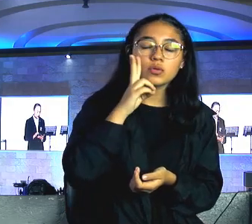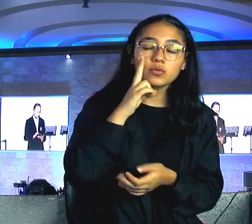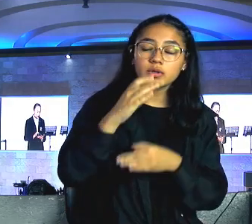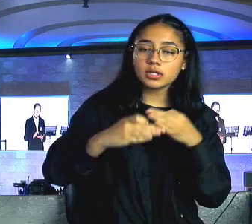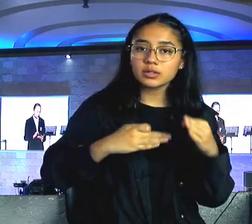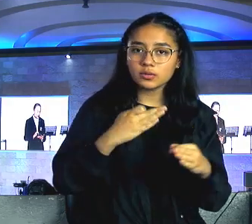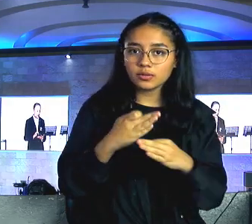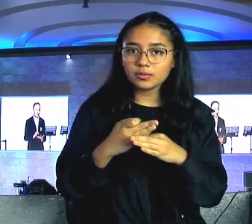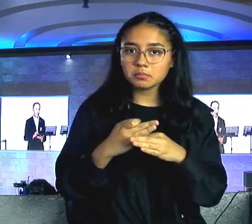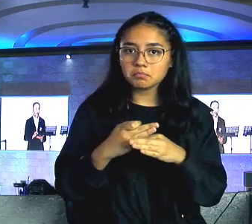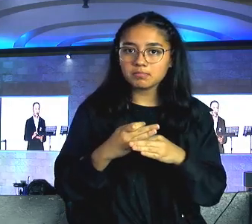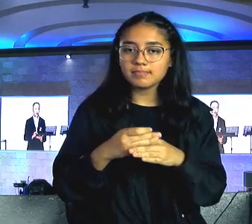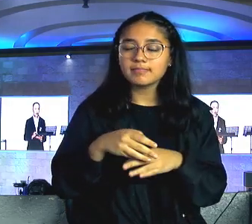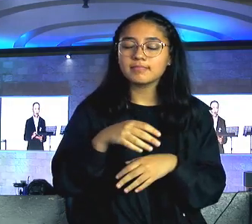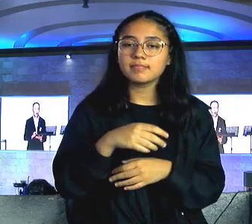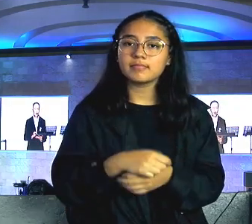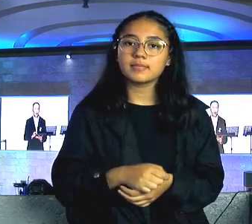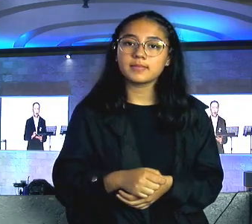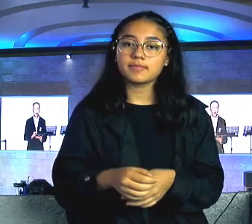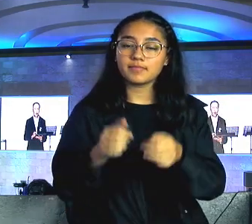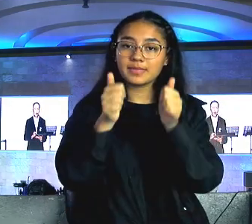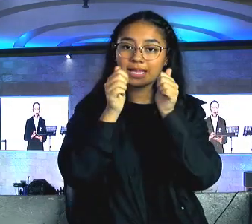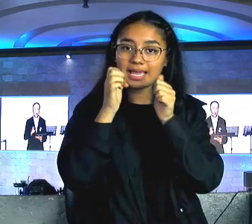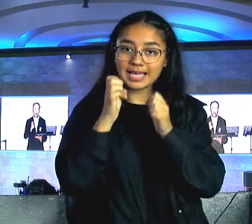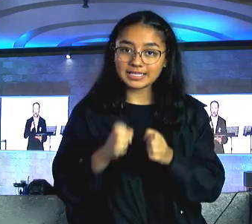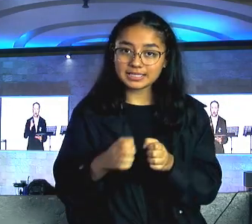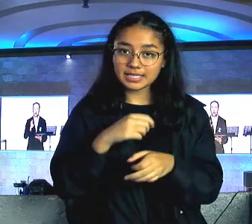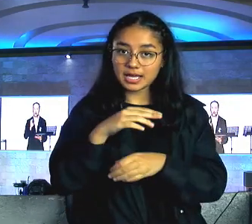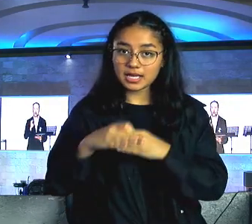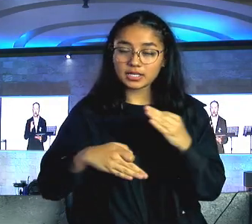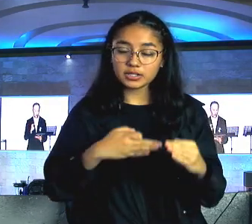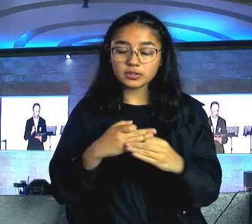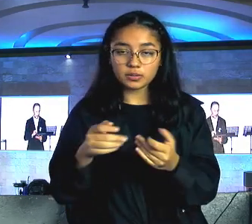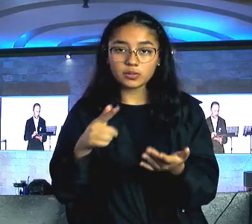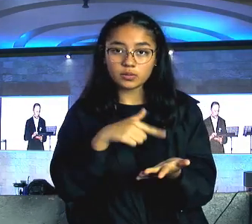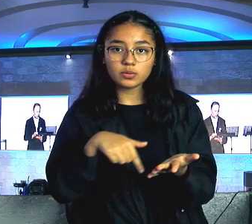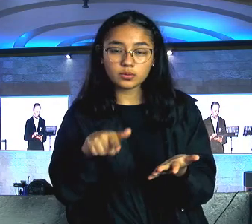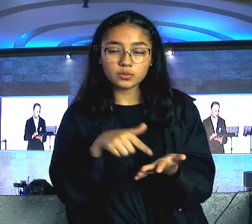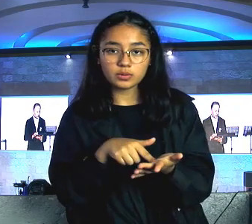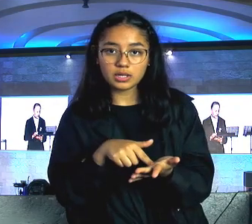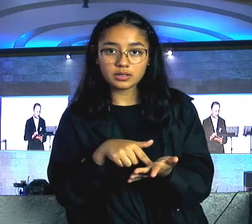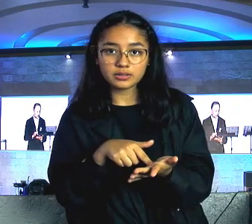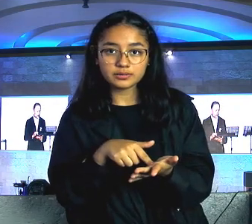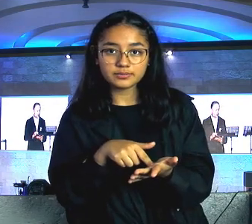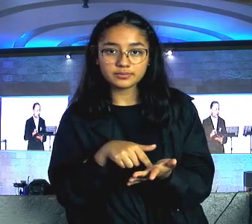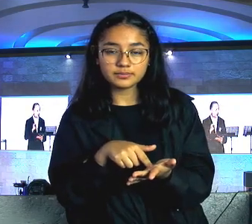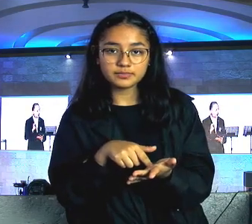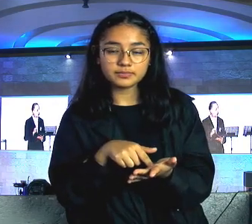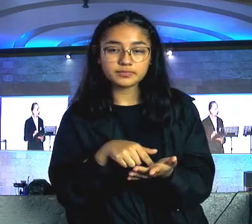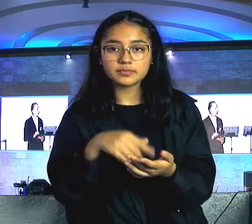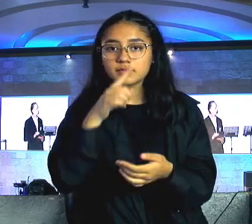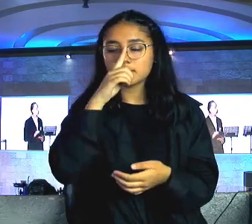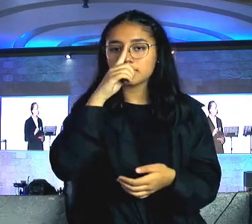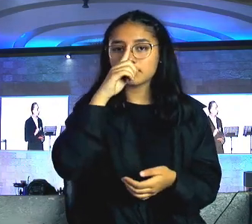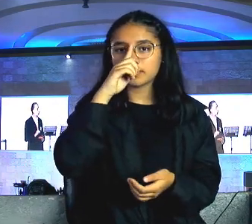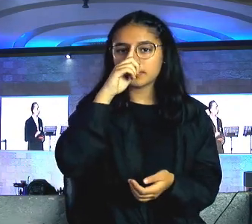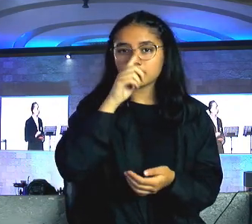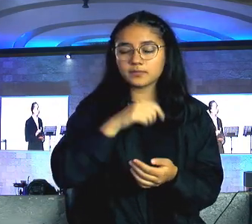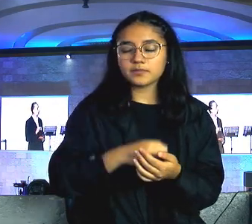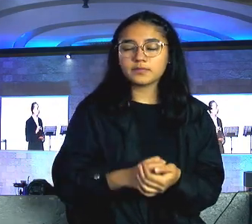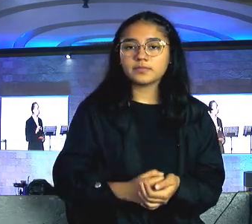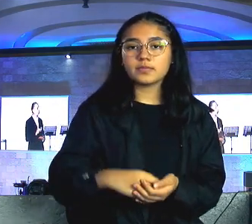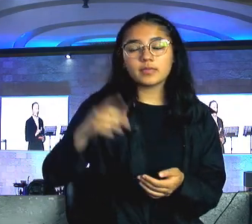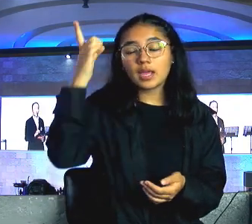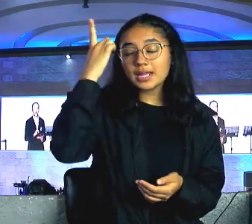todas partes. Y quiero que tomes conciencia de eso. A Dios no se